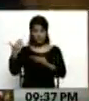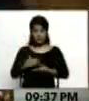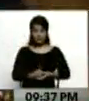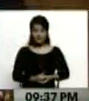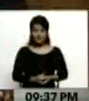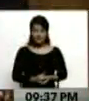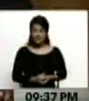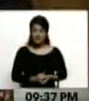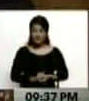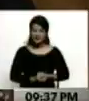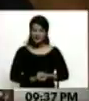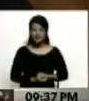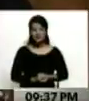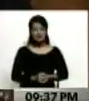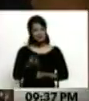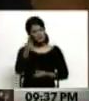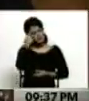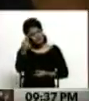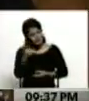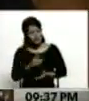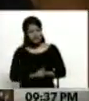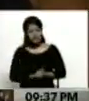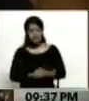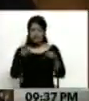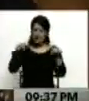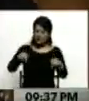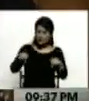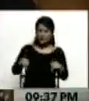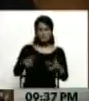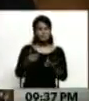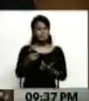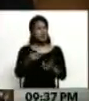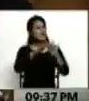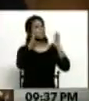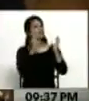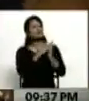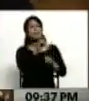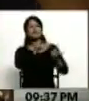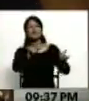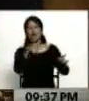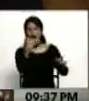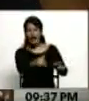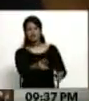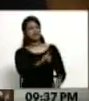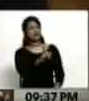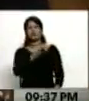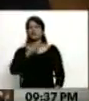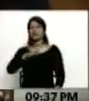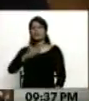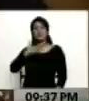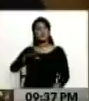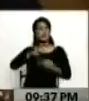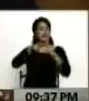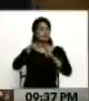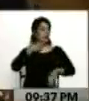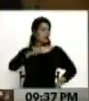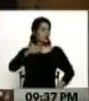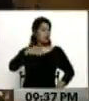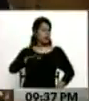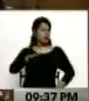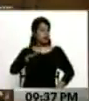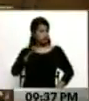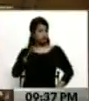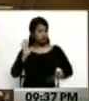Chávez porque hay en este mundo Quienes no quieren La Paz